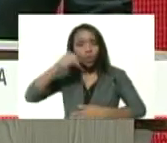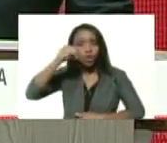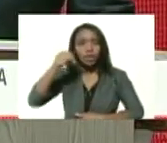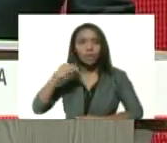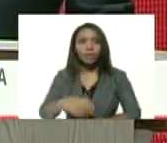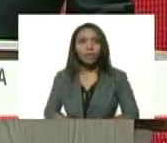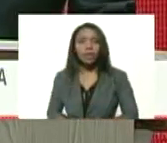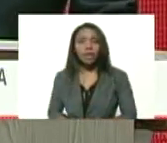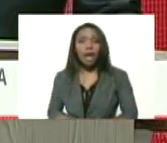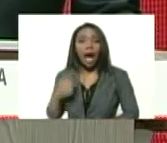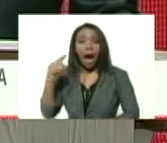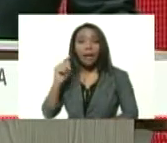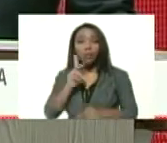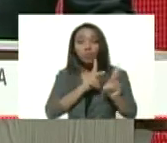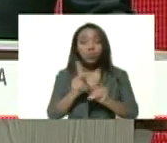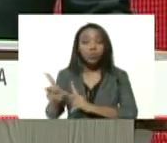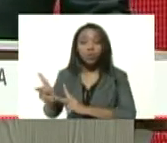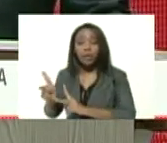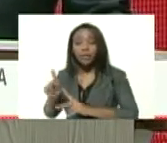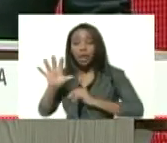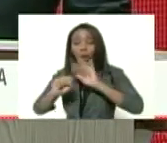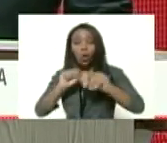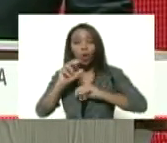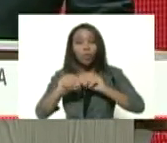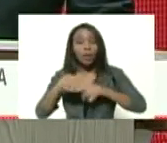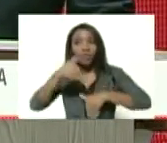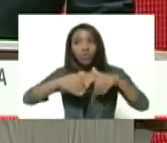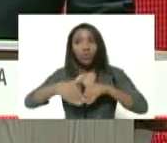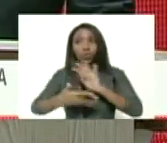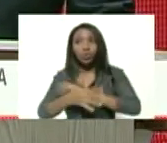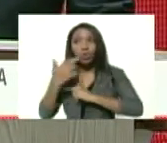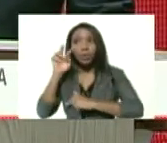están con los clanes de compravotos del Atlántico Norte,